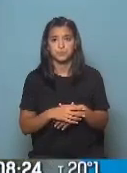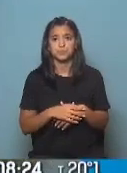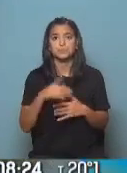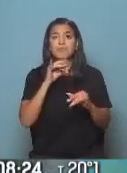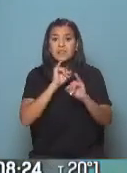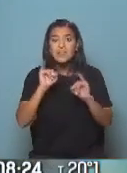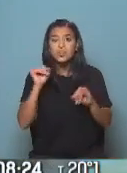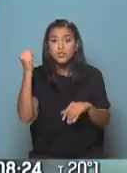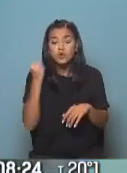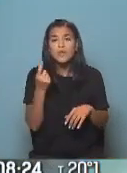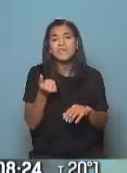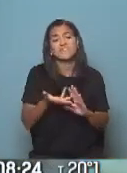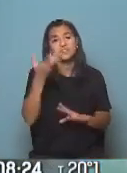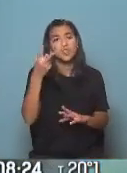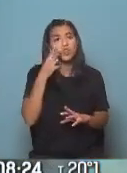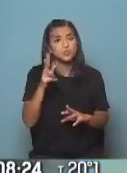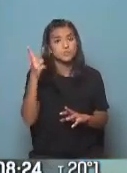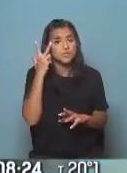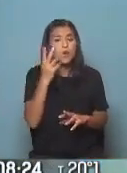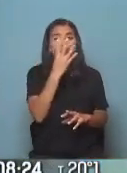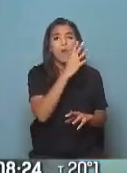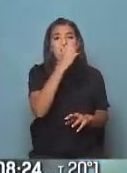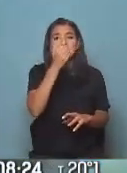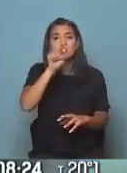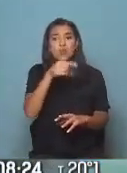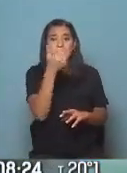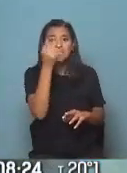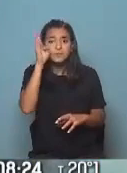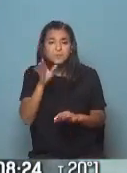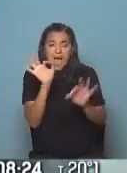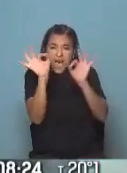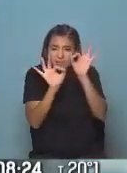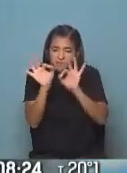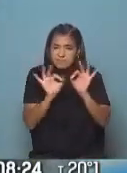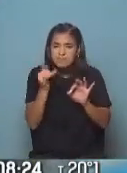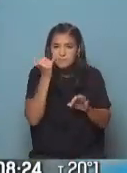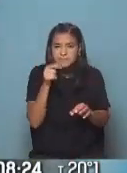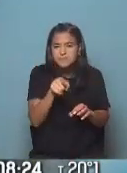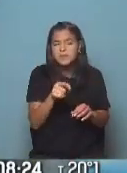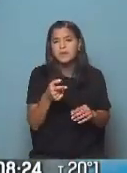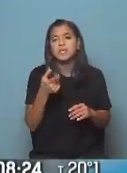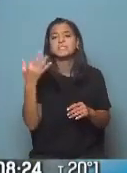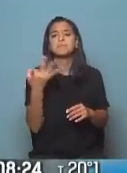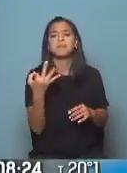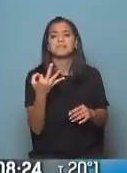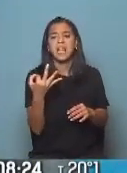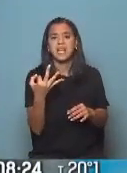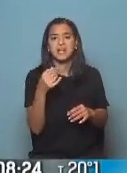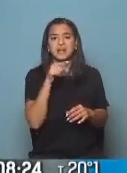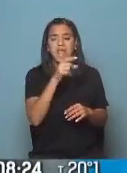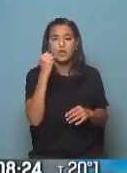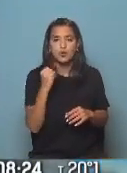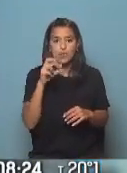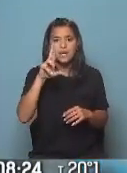El dato económico del día, la inflación 2018, 46,6%. Estamos analizando ya mismo este número con un especialista. Él es